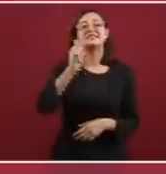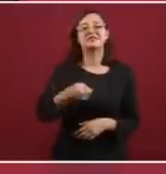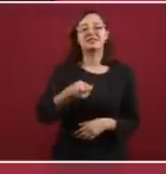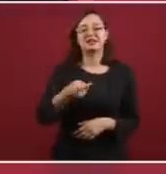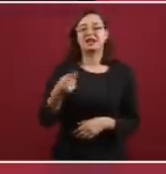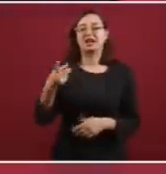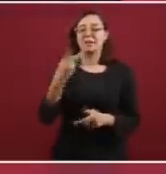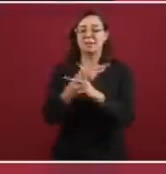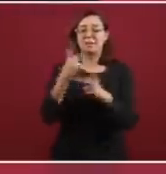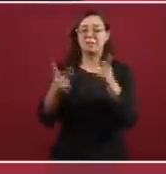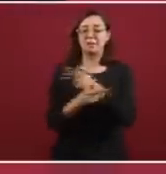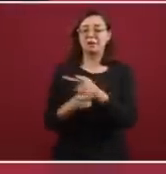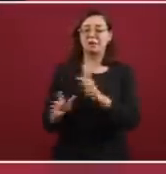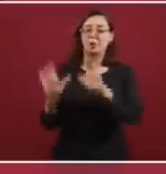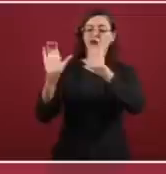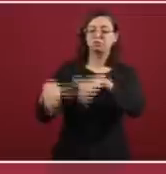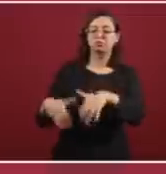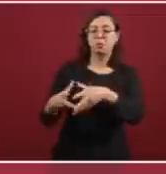la matrícula